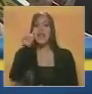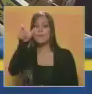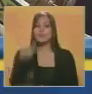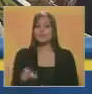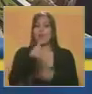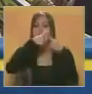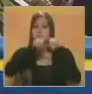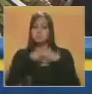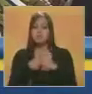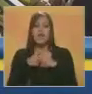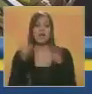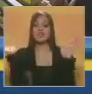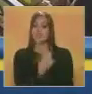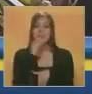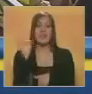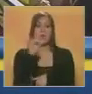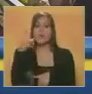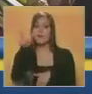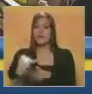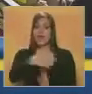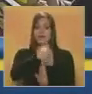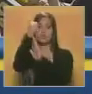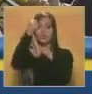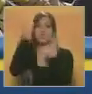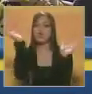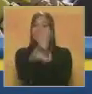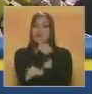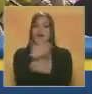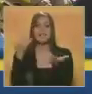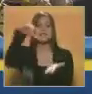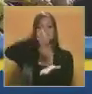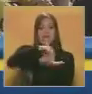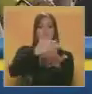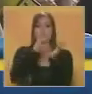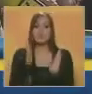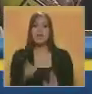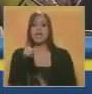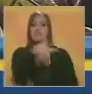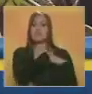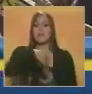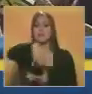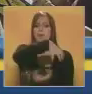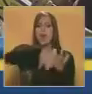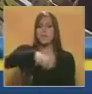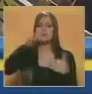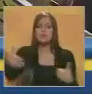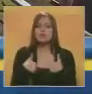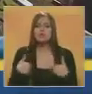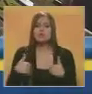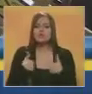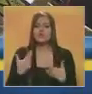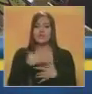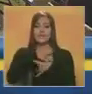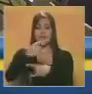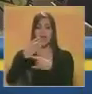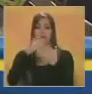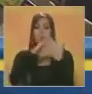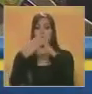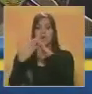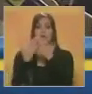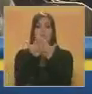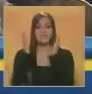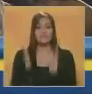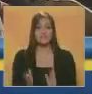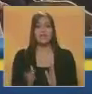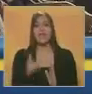contado en unas elecciones, que no tienen un solo representante estudiantil, que no tienen un centro de estudiantes, quieren a través de la violencia venir a afectar los intereses de la comunidad estudiantil universitaria